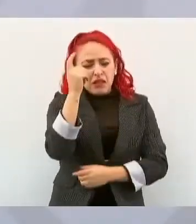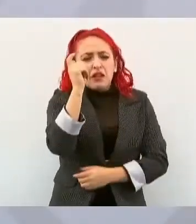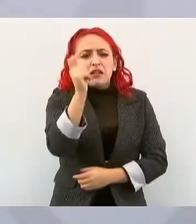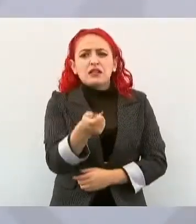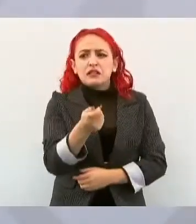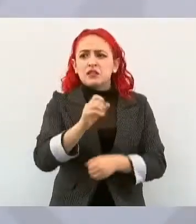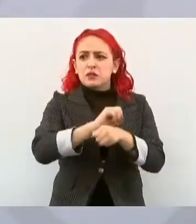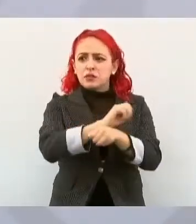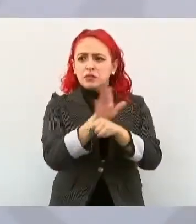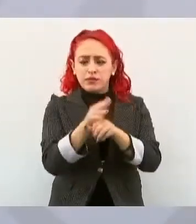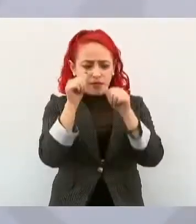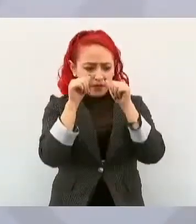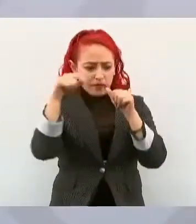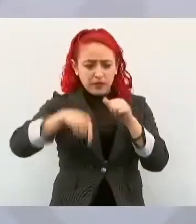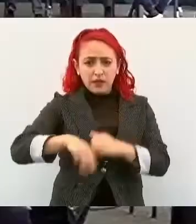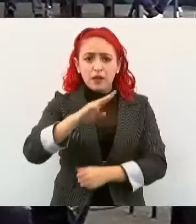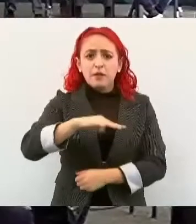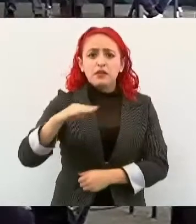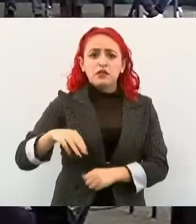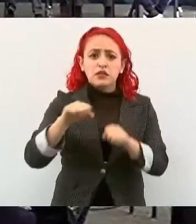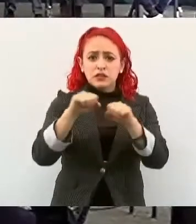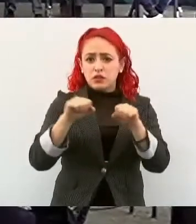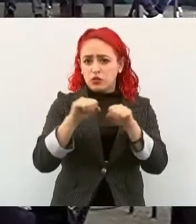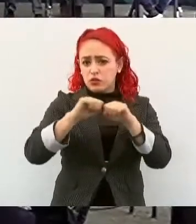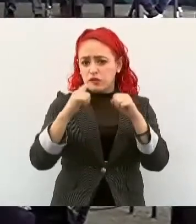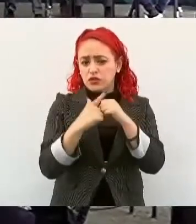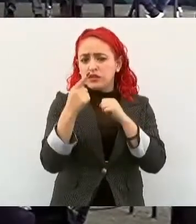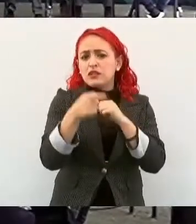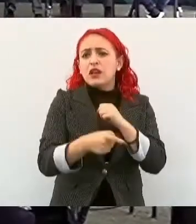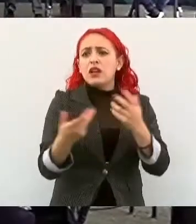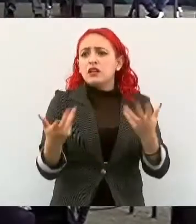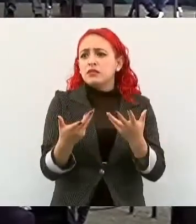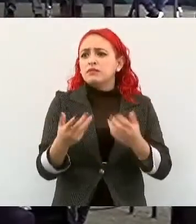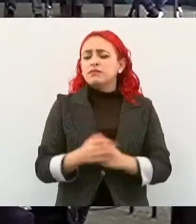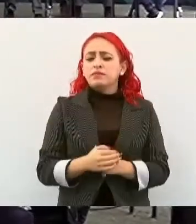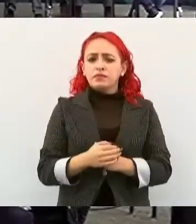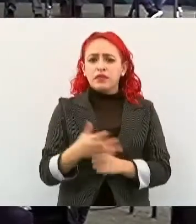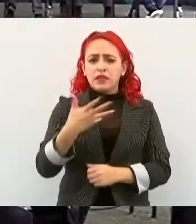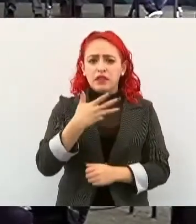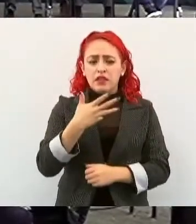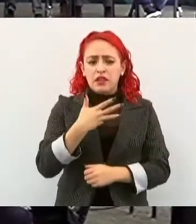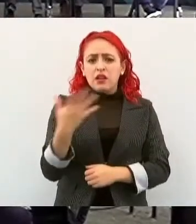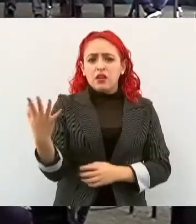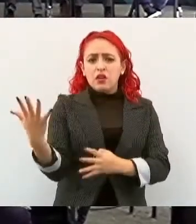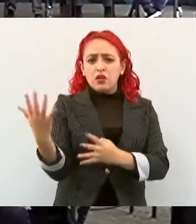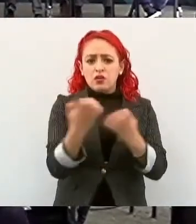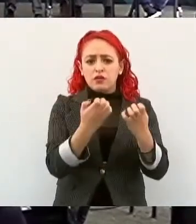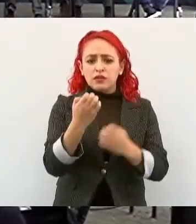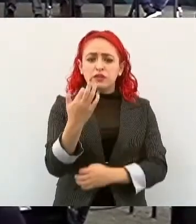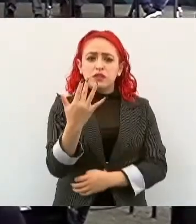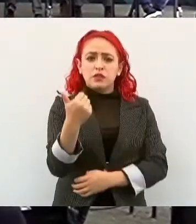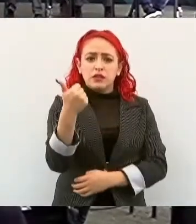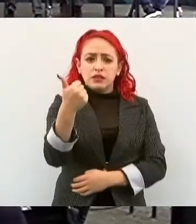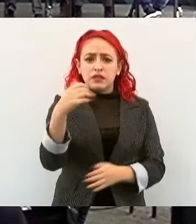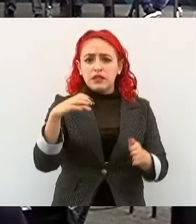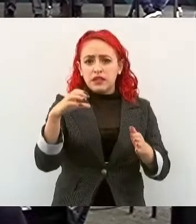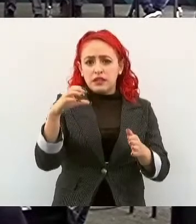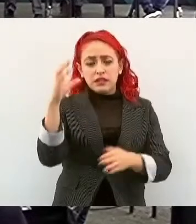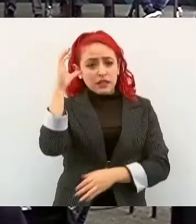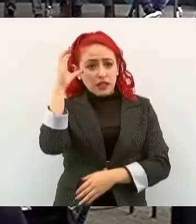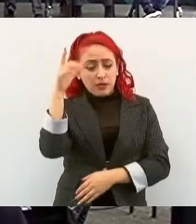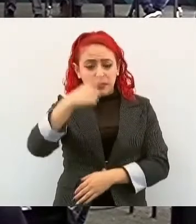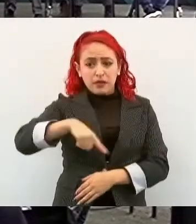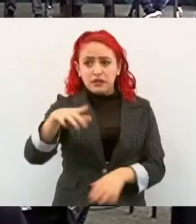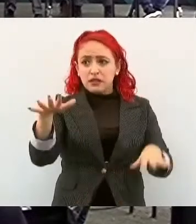de la pandemia. En Michoacán, el Seguro Social, el régimen ordinario del Seguro Social tiene 956 camas.